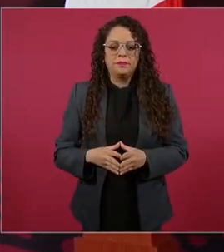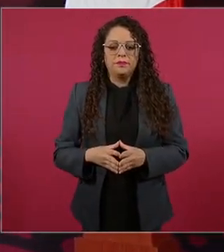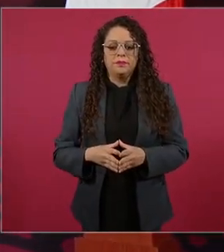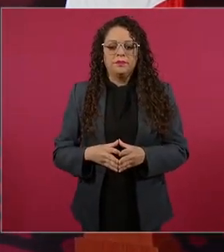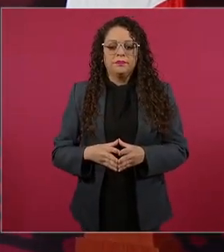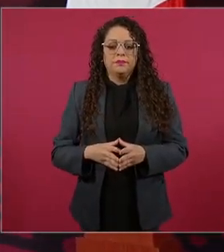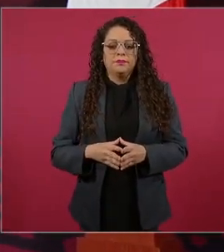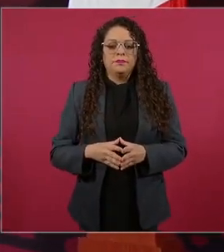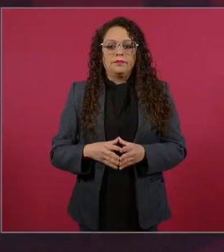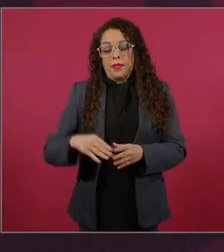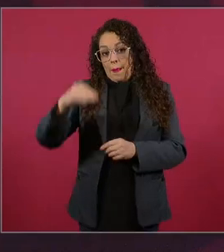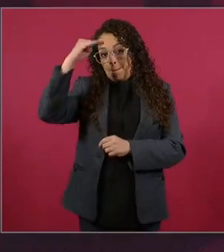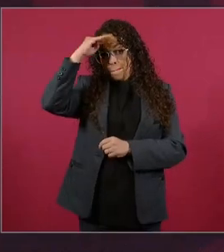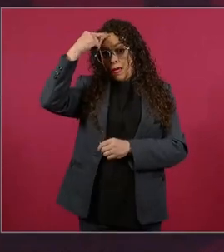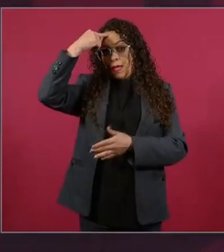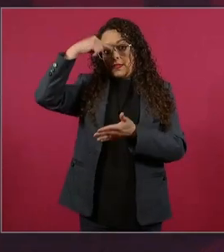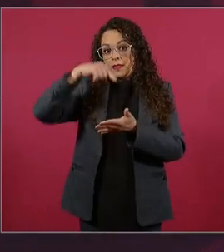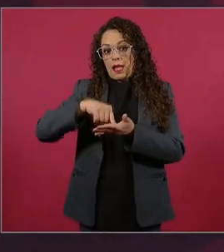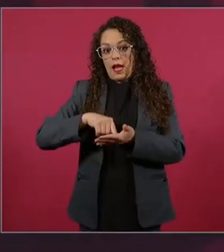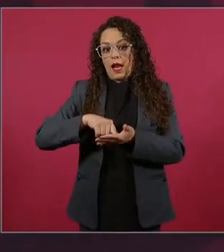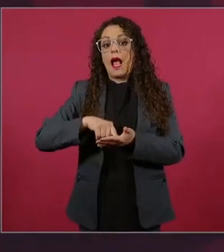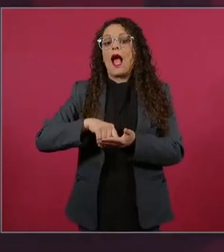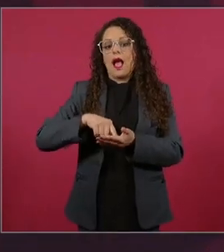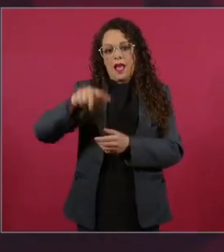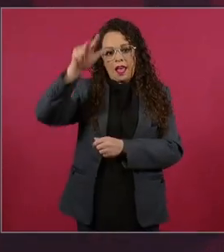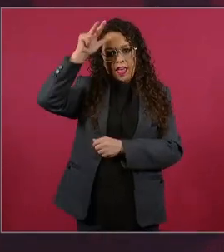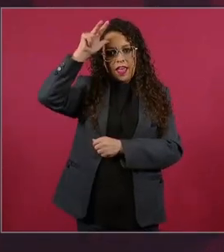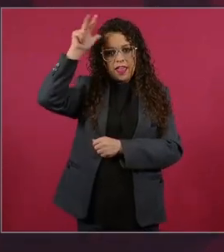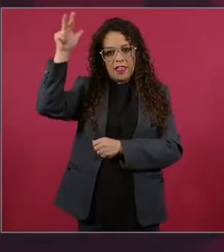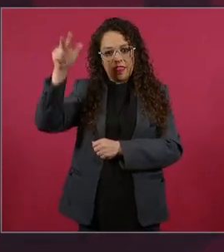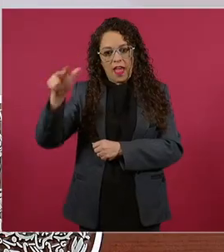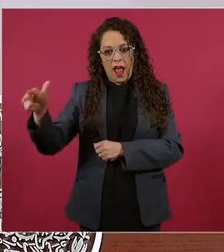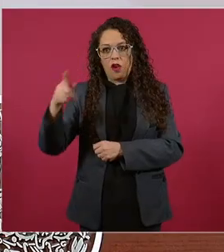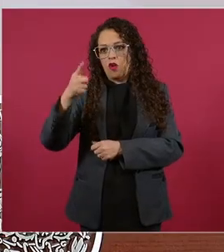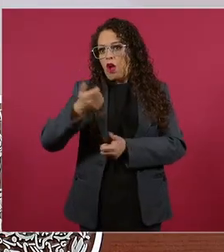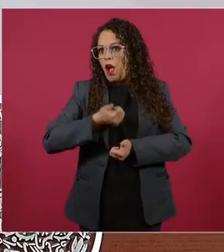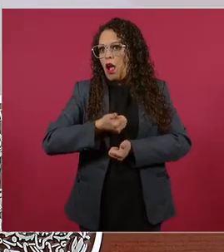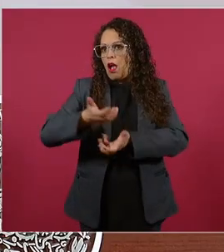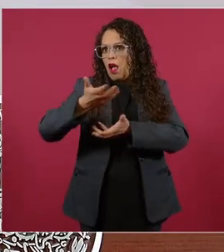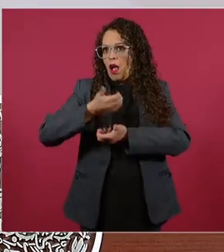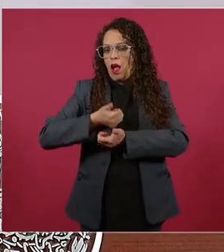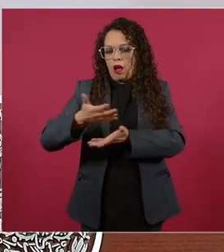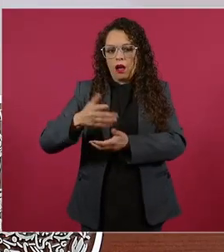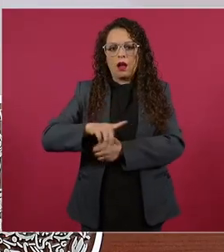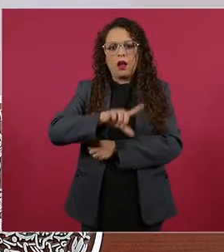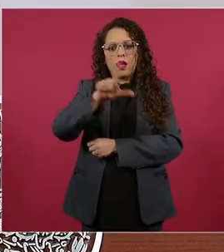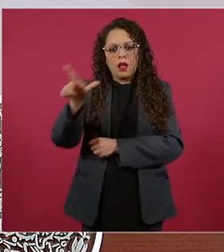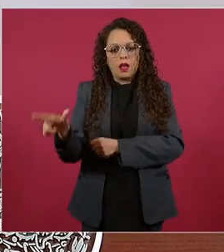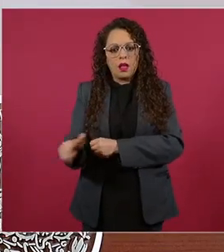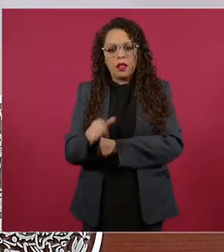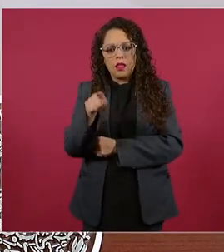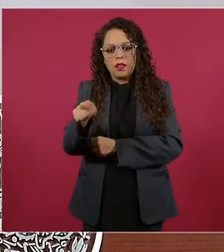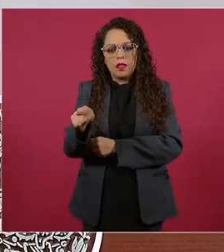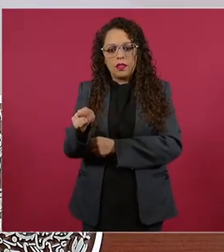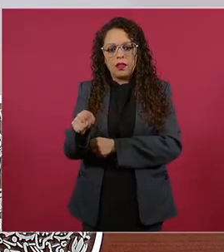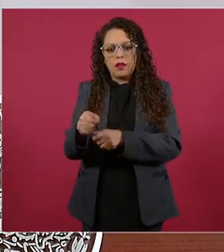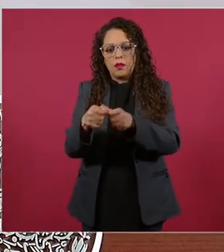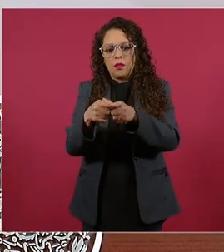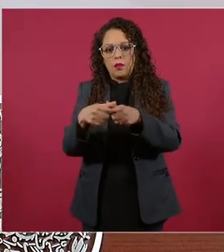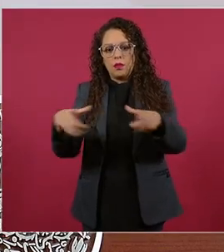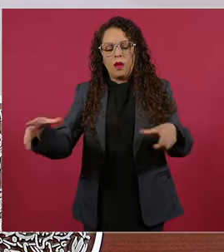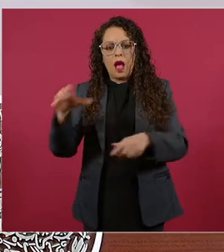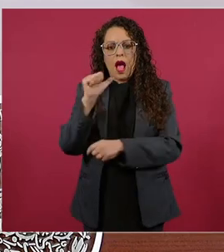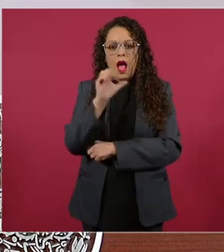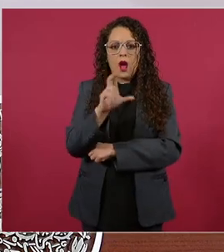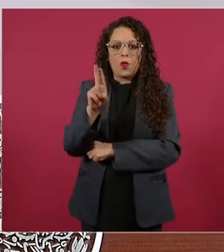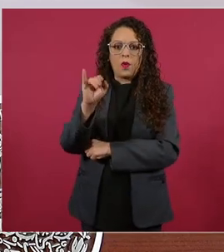llevaban a Hidalgo, ahí con el paso del tiempo se fue creando un acuífero, porque ese gran canal del